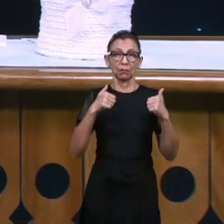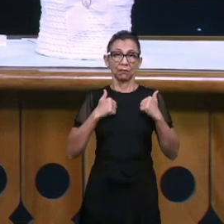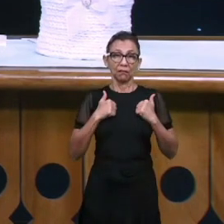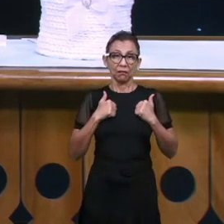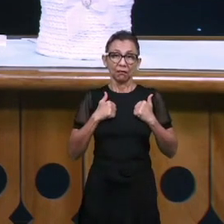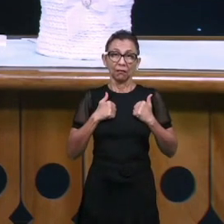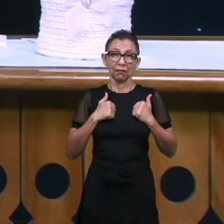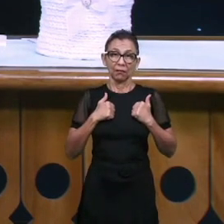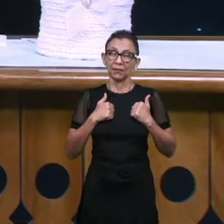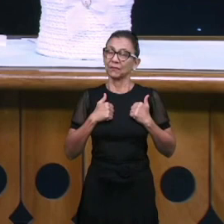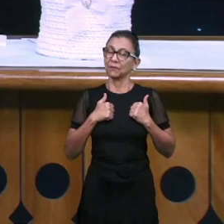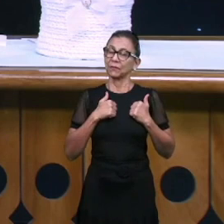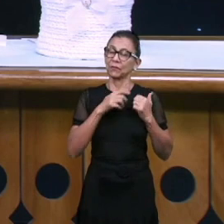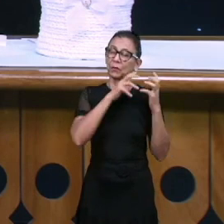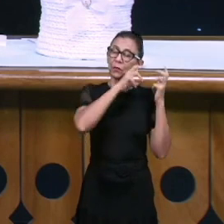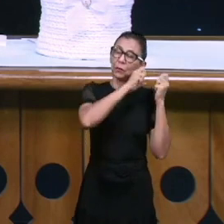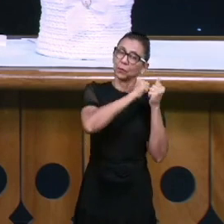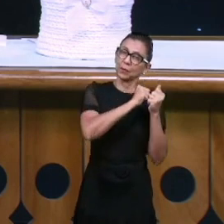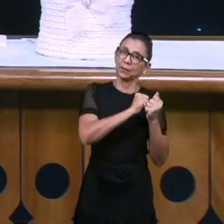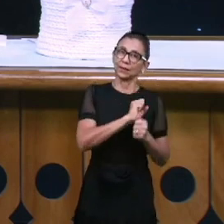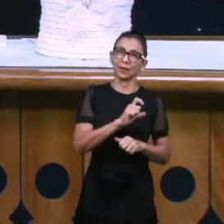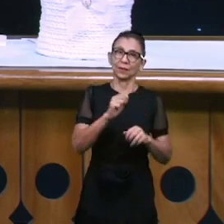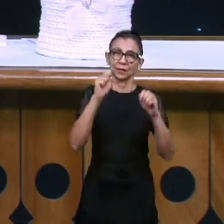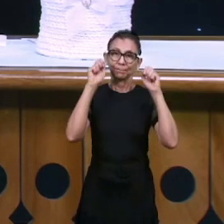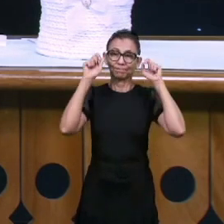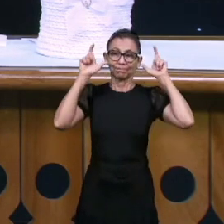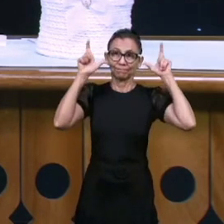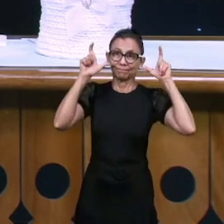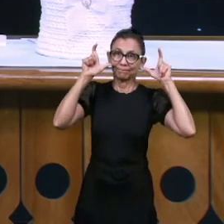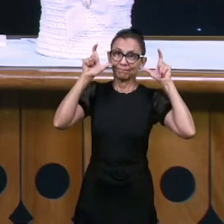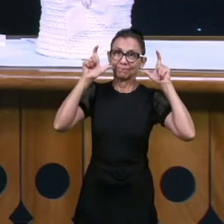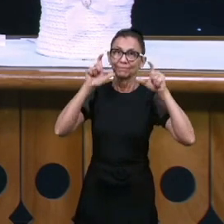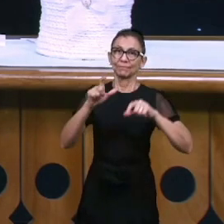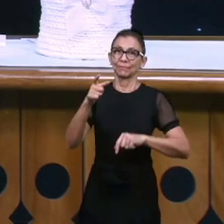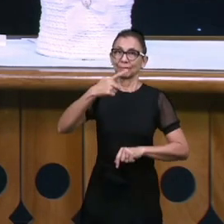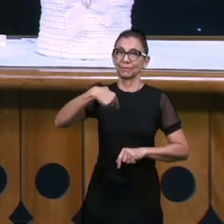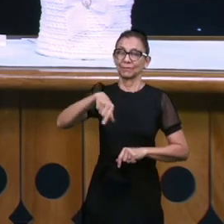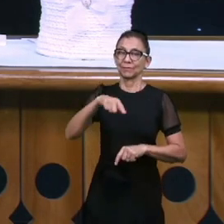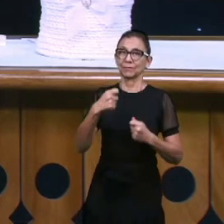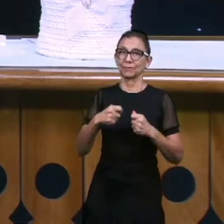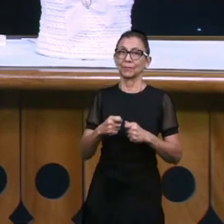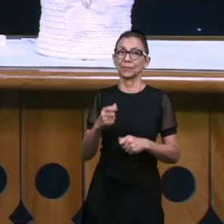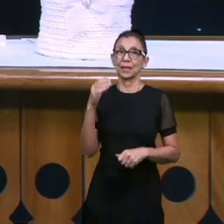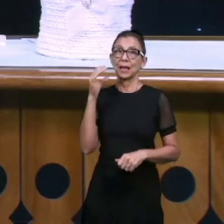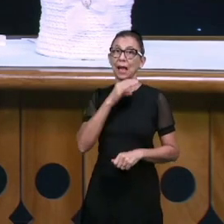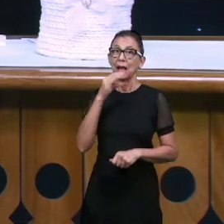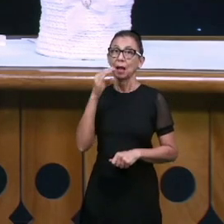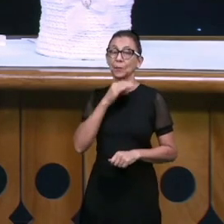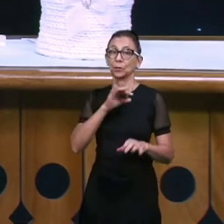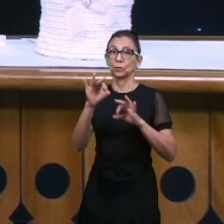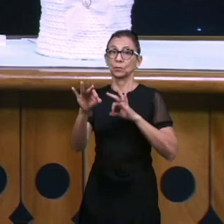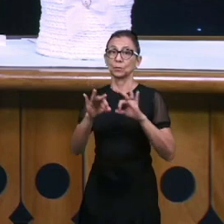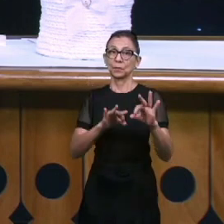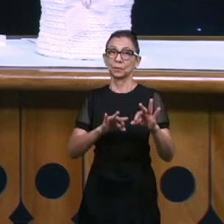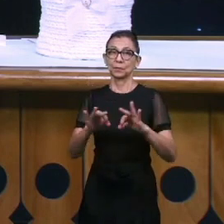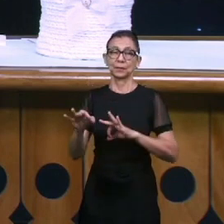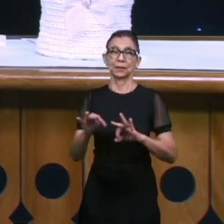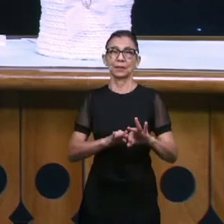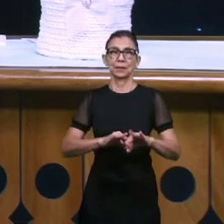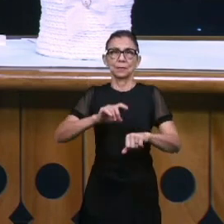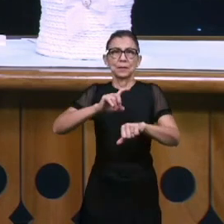descansar, pero nuestros enemigos están despiertos. Y nosotros tenemos que prepararnos para este gran